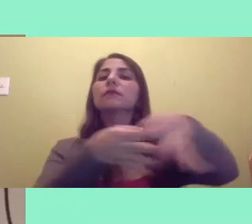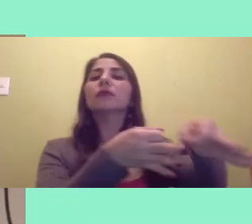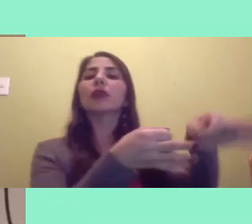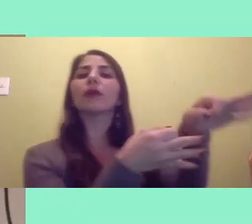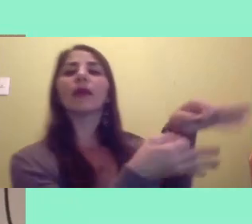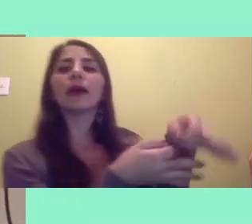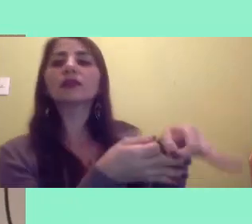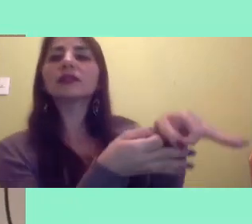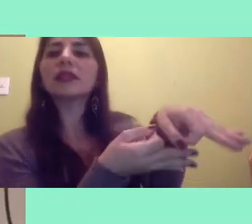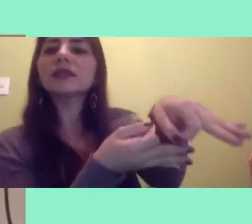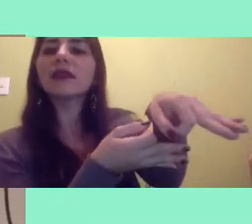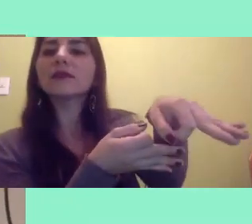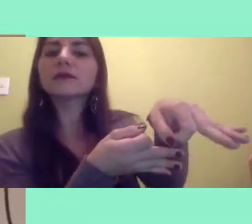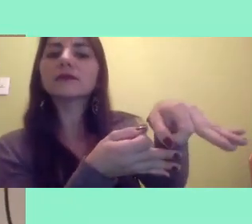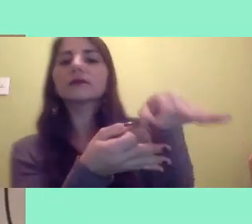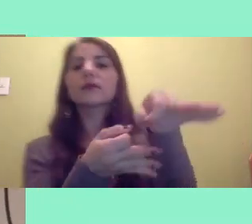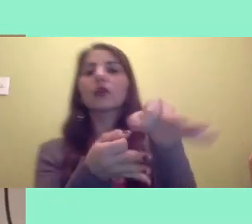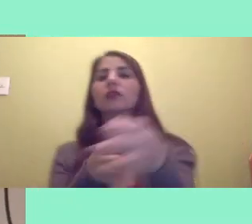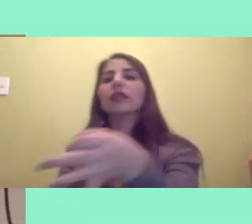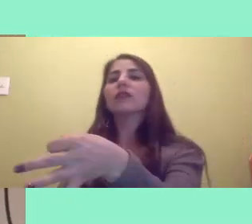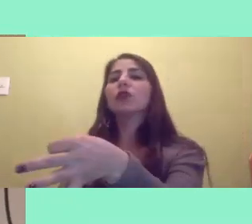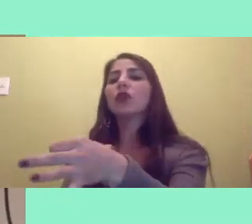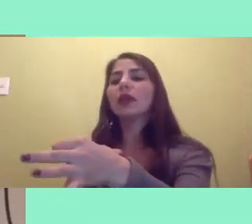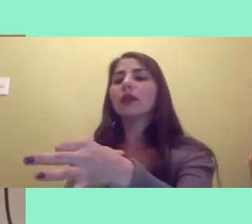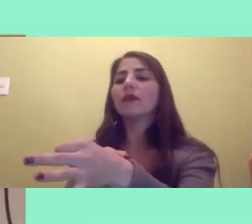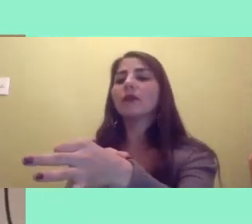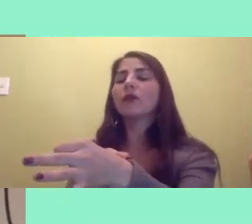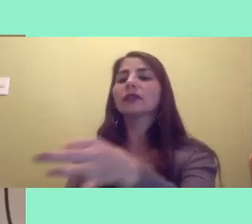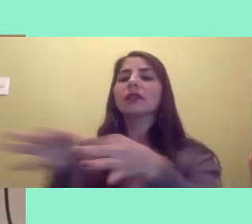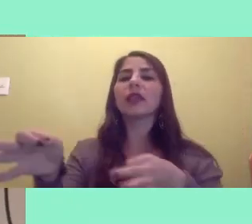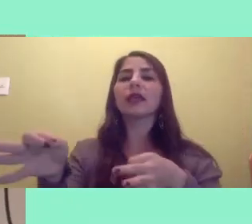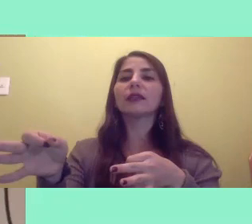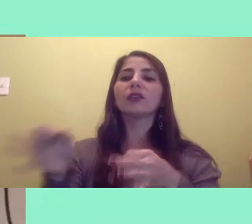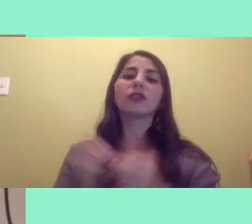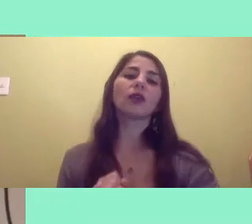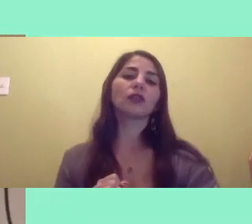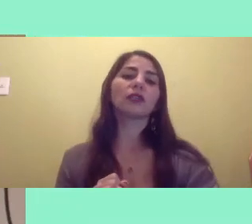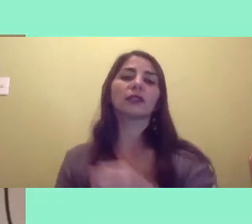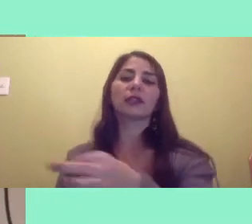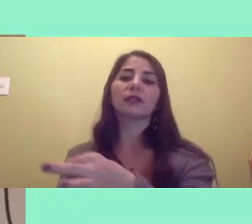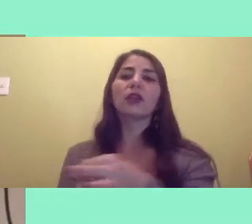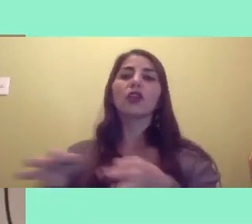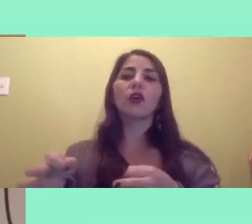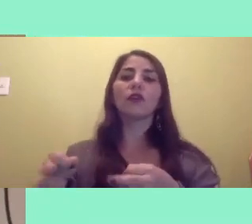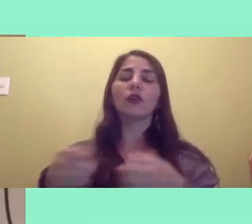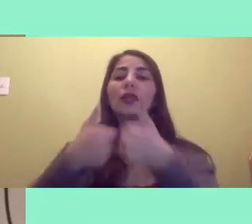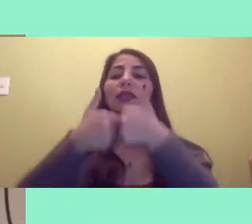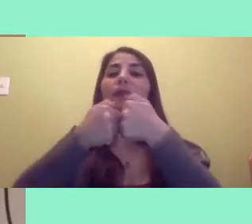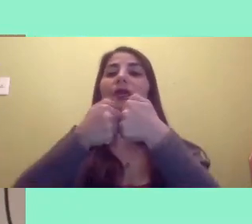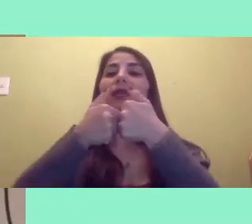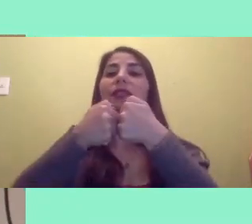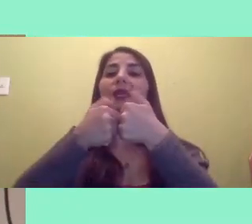así. Ponemos las manos así, ¿se ve? Como está en el dibujo, y movemos una hacia adelante y la otra hacia atrás.